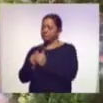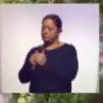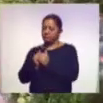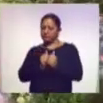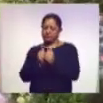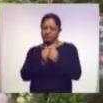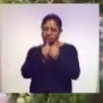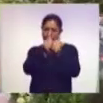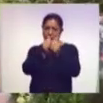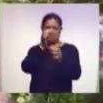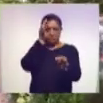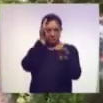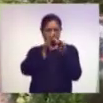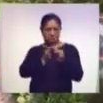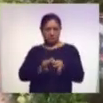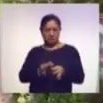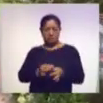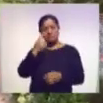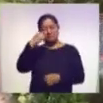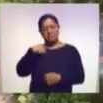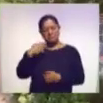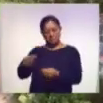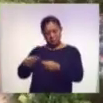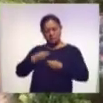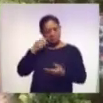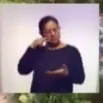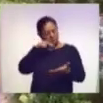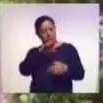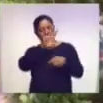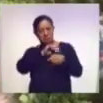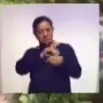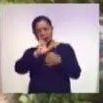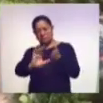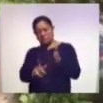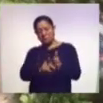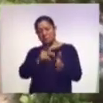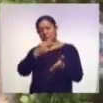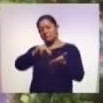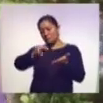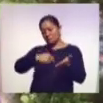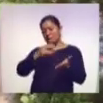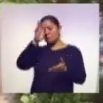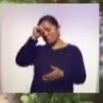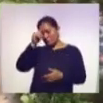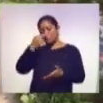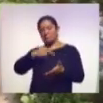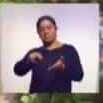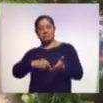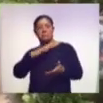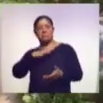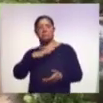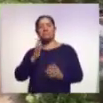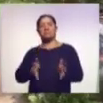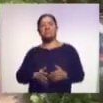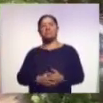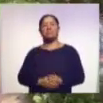que nos puedan mostrar desde los permisos, el convenio, el contrato por parte de la SEDENA y el convenio o acuerdo que hagan con